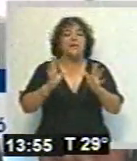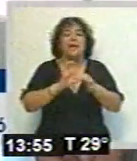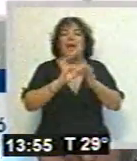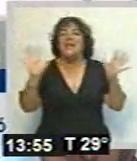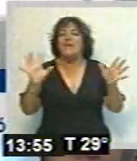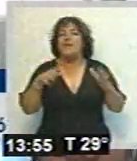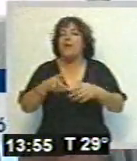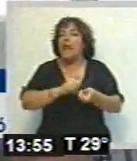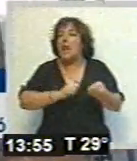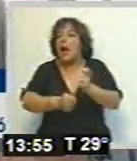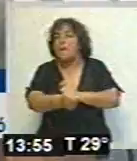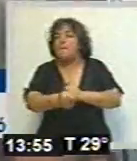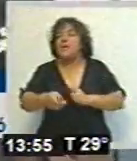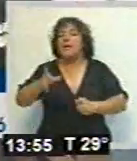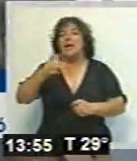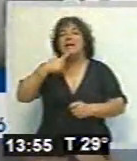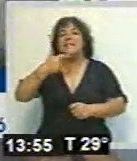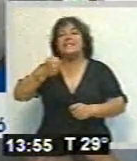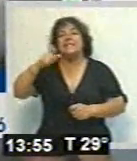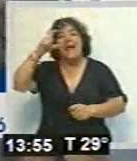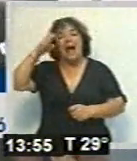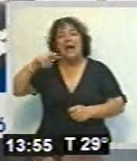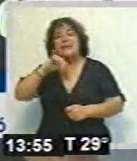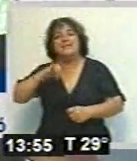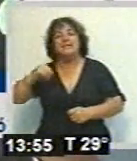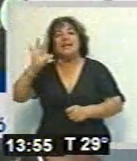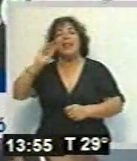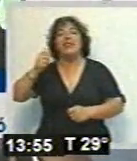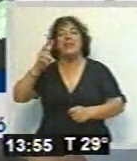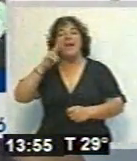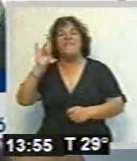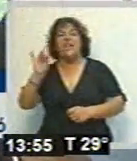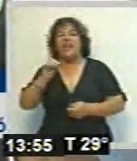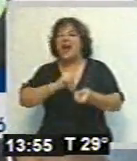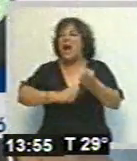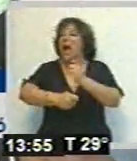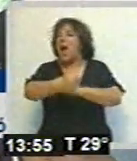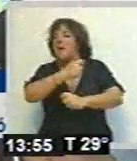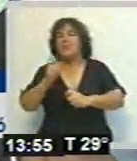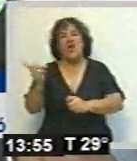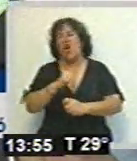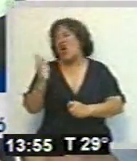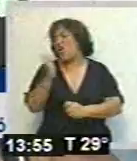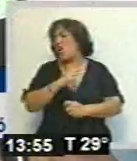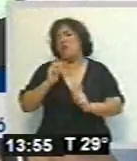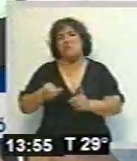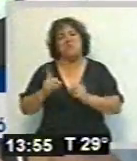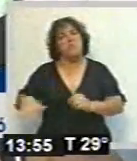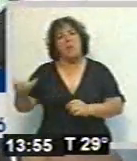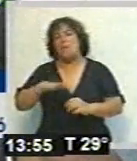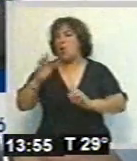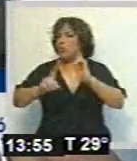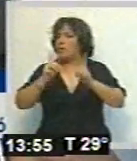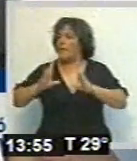opina del trueque de Sáenz David? No, yo no hablo de trueque, somos todos de un mismo espacio, que a veces